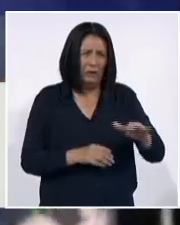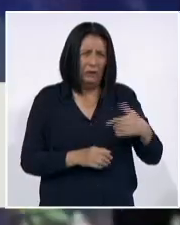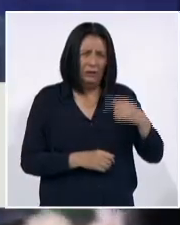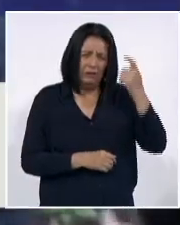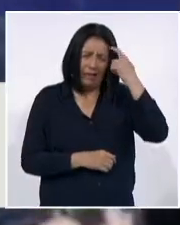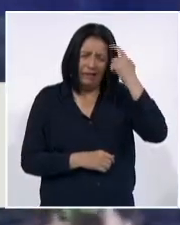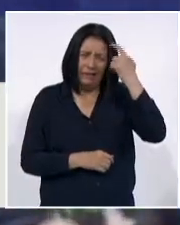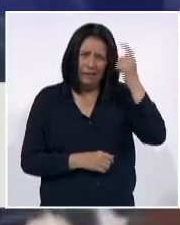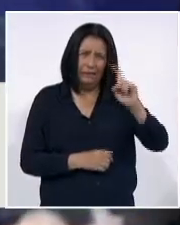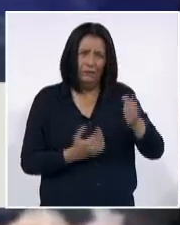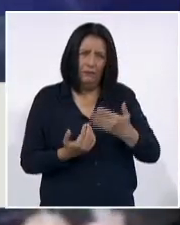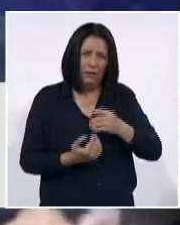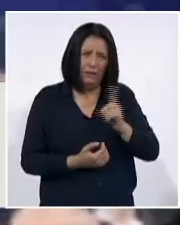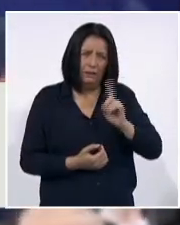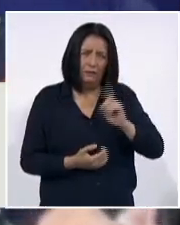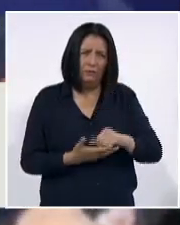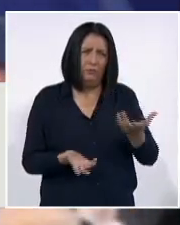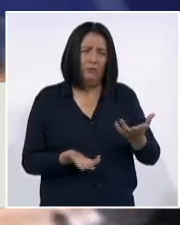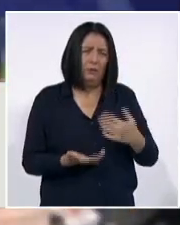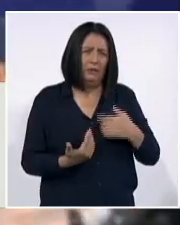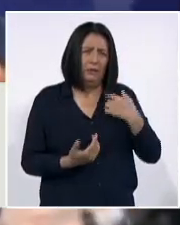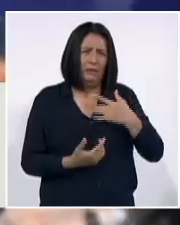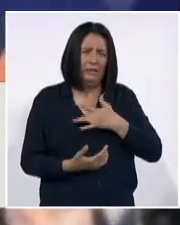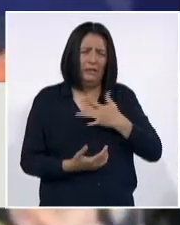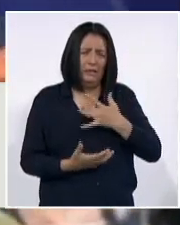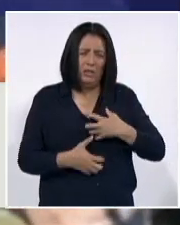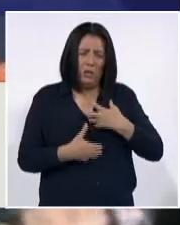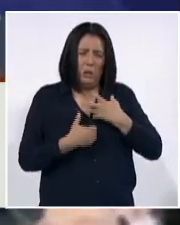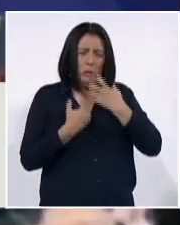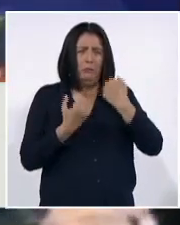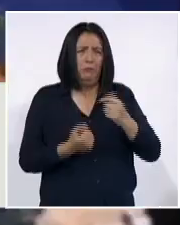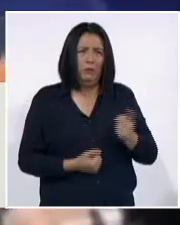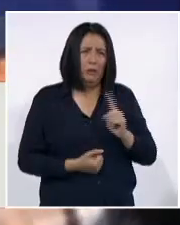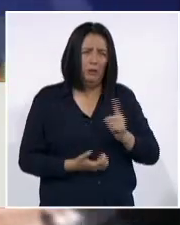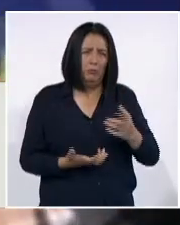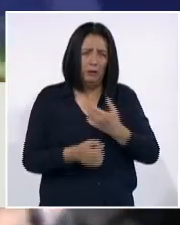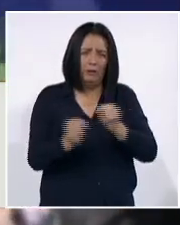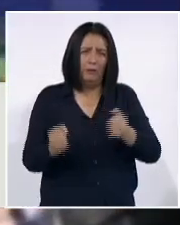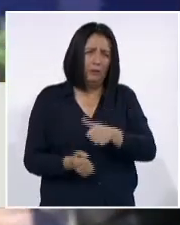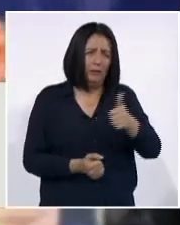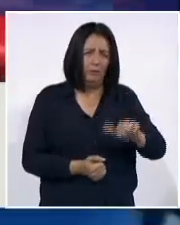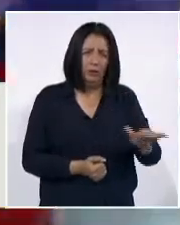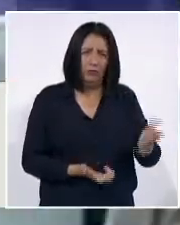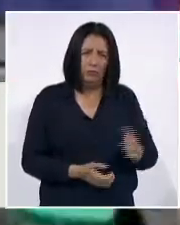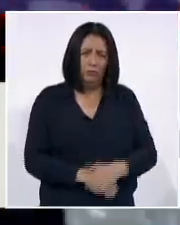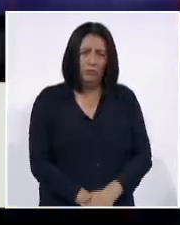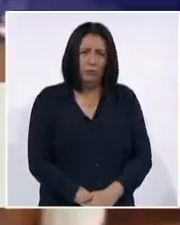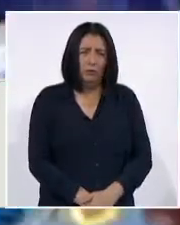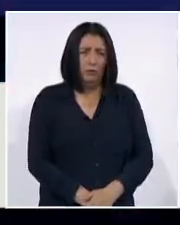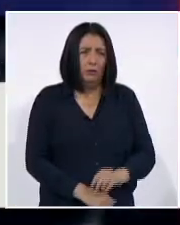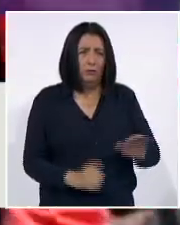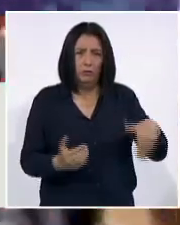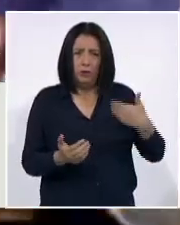acá en mi mente. No es fácil. No es fácil rescatar y sentirme indignada de no poder rescatar a las demás criaturas. Los primeros